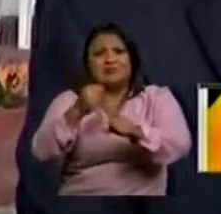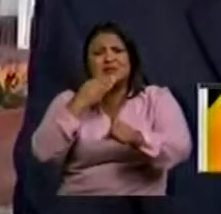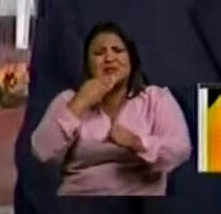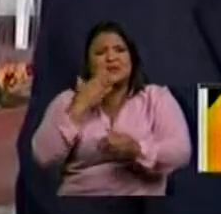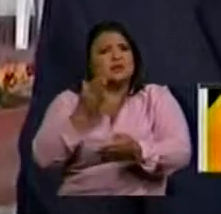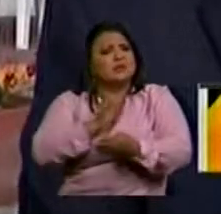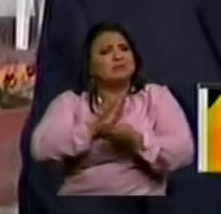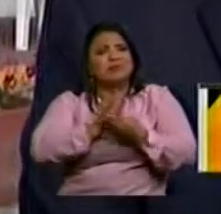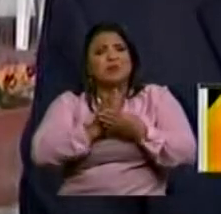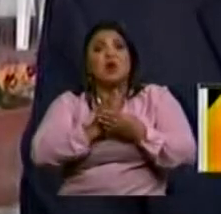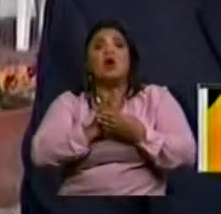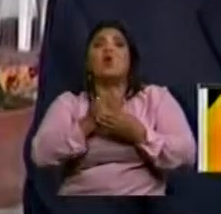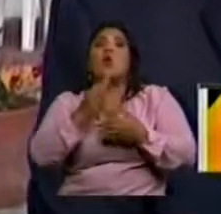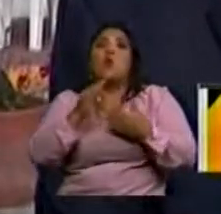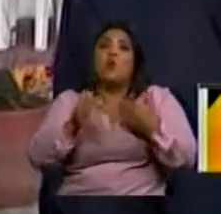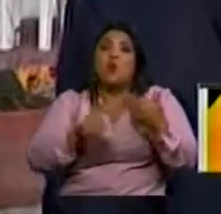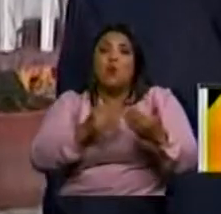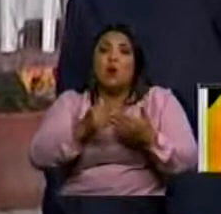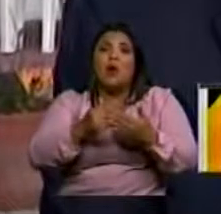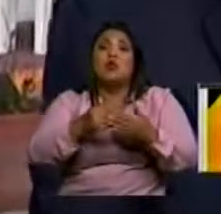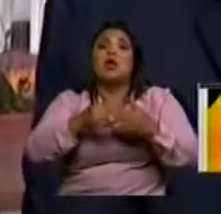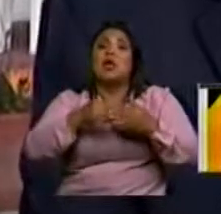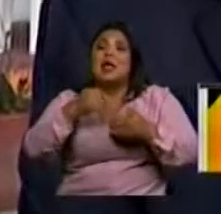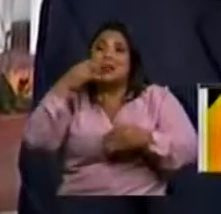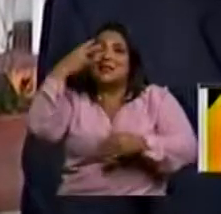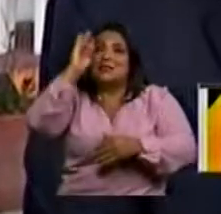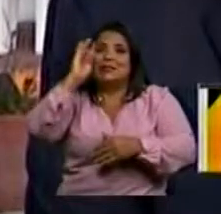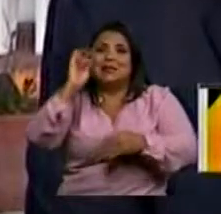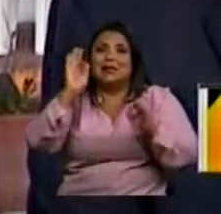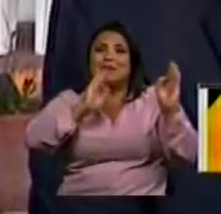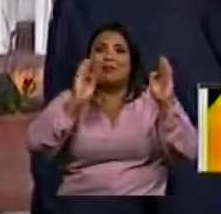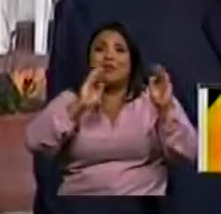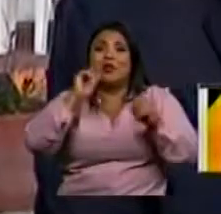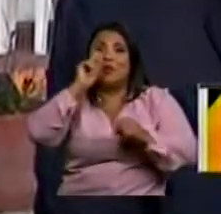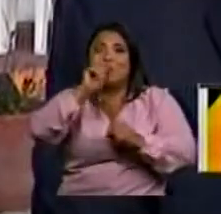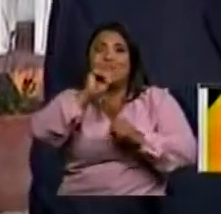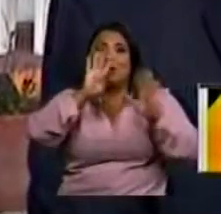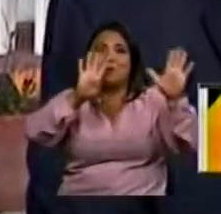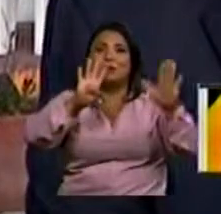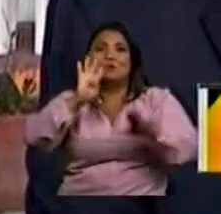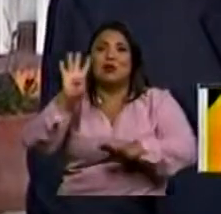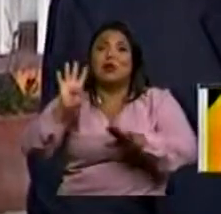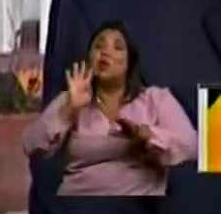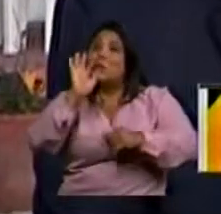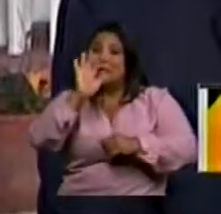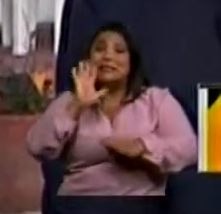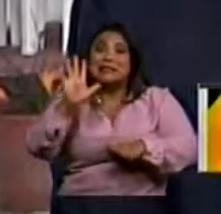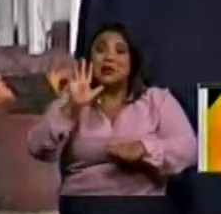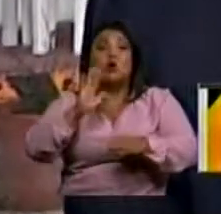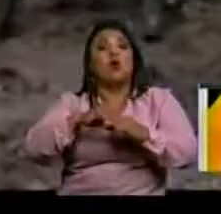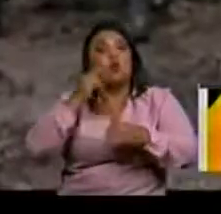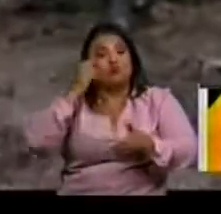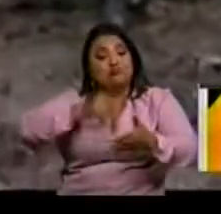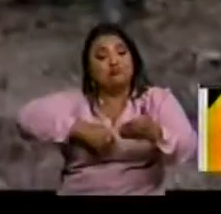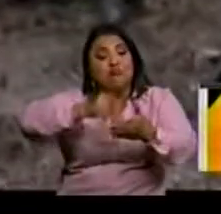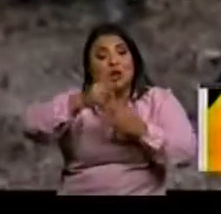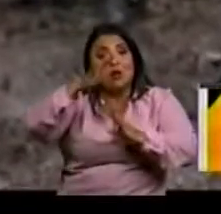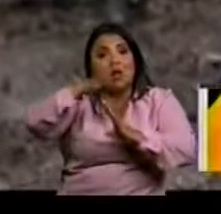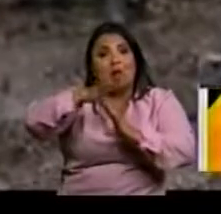Estos cesaron. De alguna manera, el 17 de febrero de 1995, cuando se firmó la Declaración de Paz de Itamaraty.